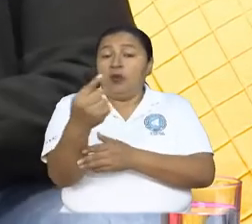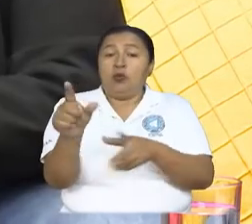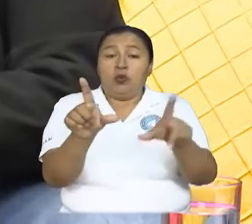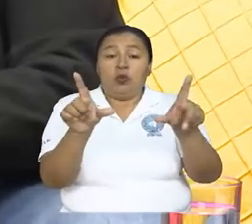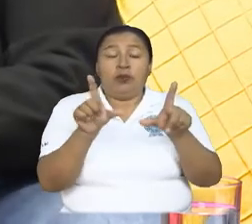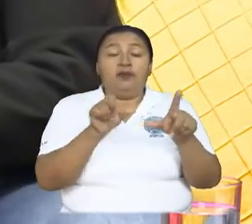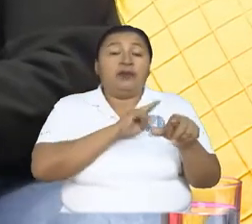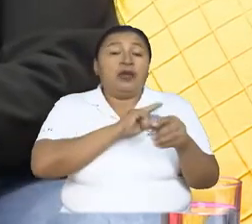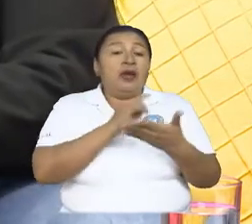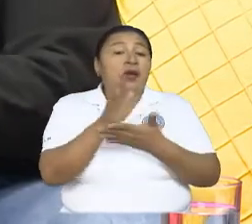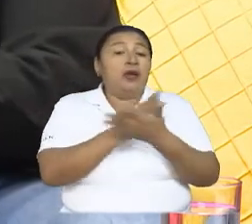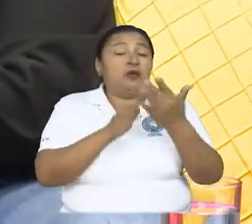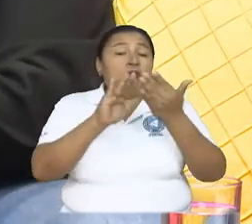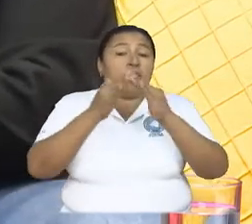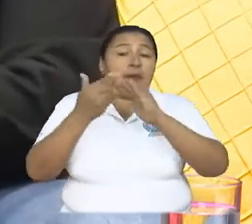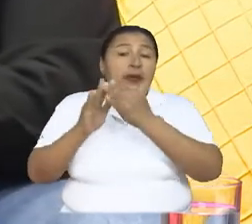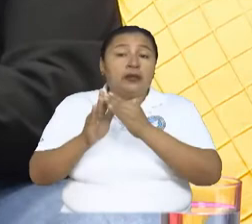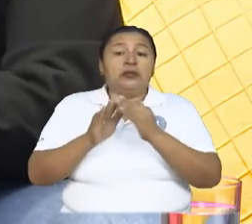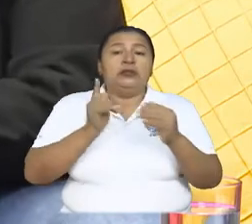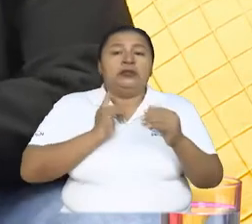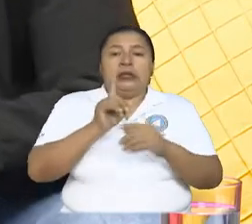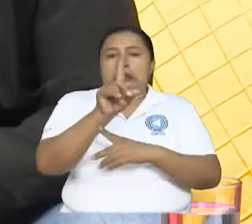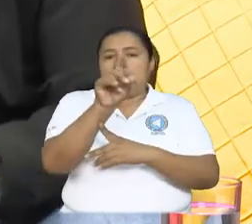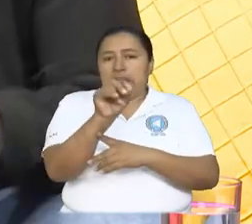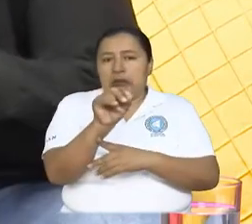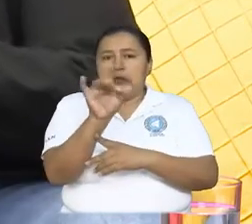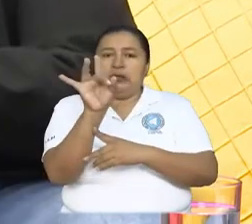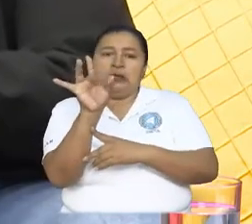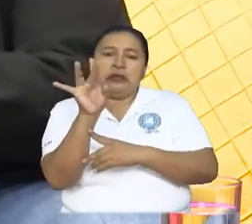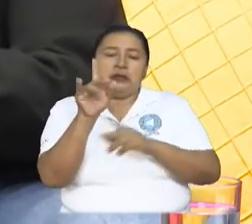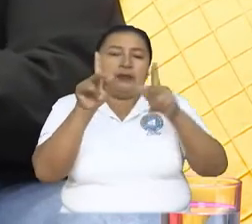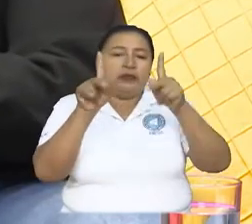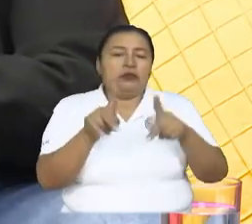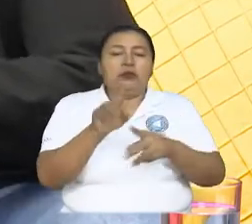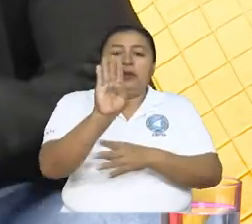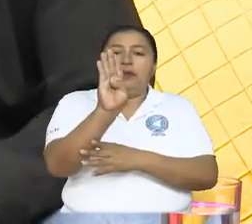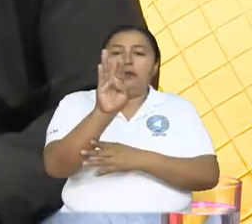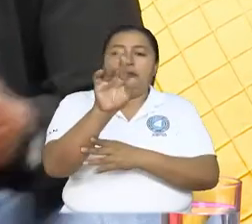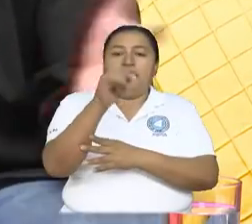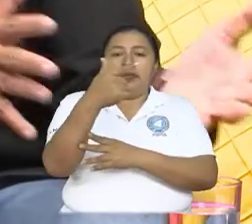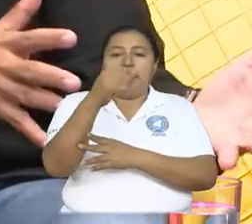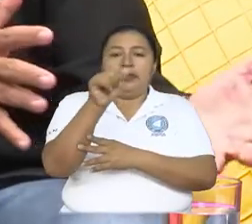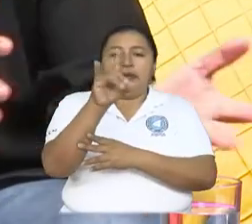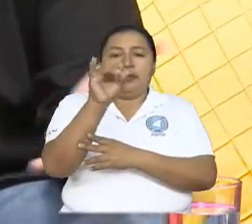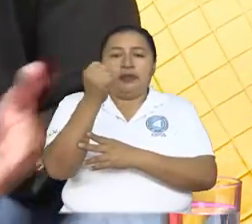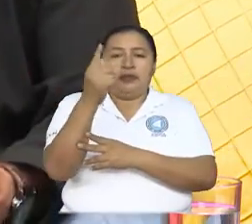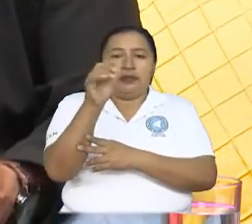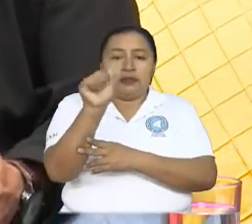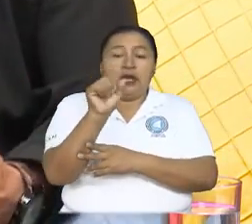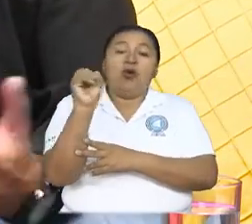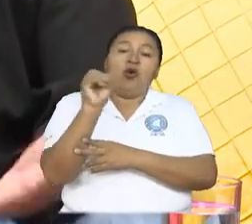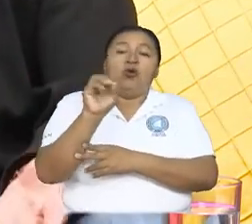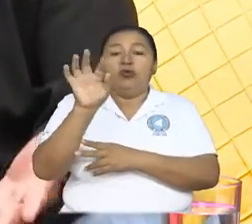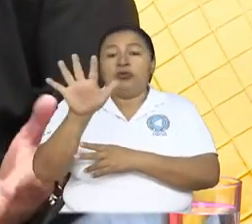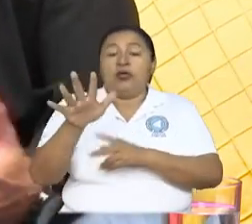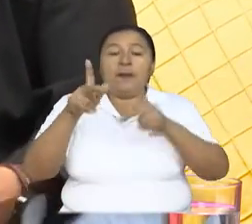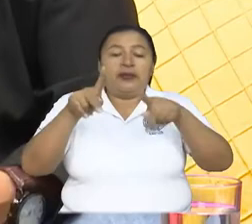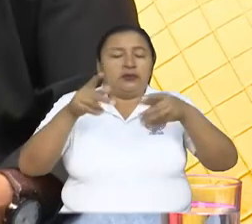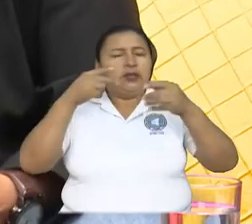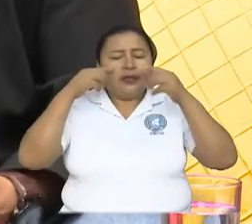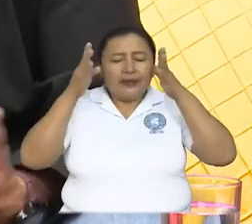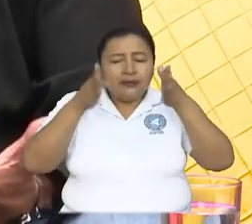barrios que tienen 10 15 brigadistas o 5 parteras hay otro barrio u otras comunidades